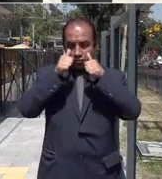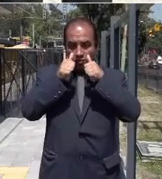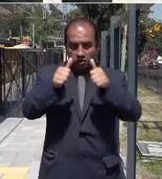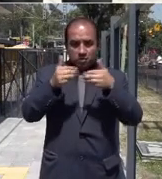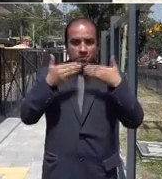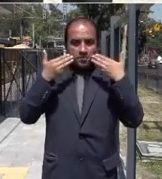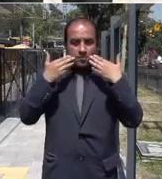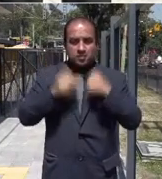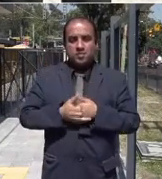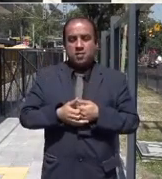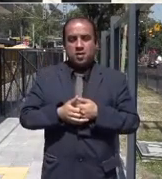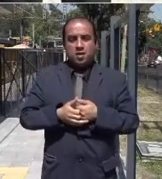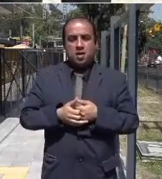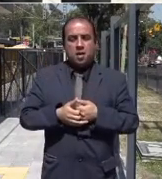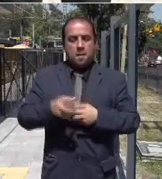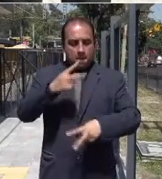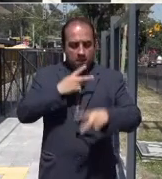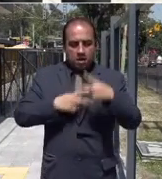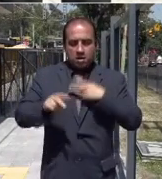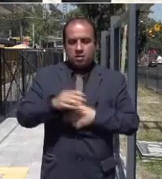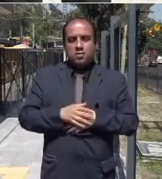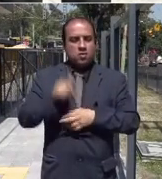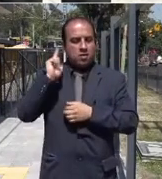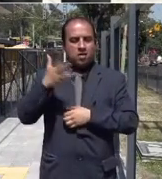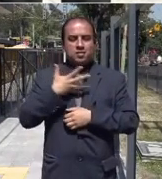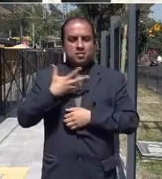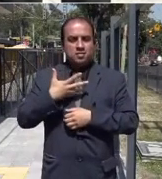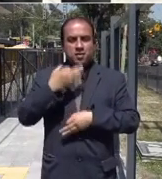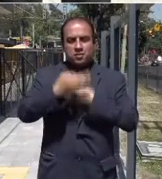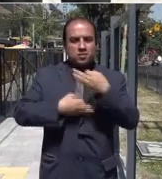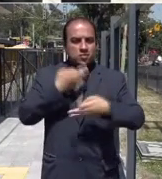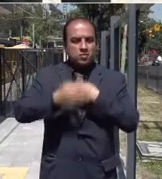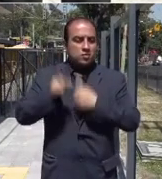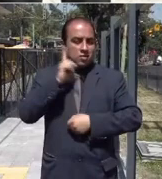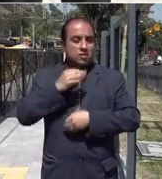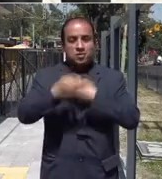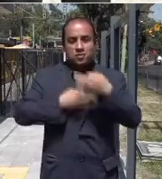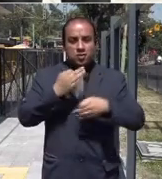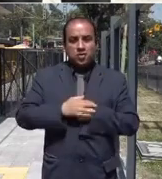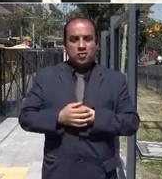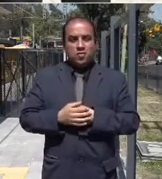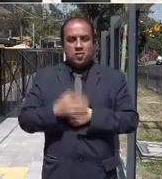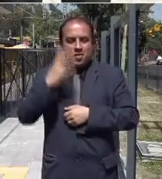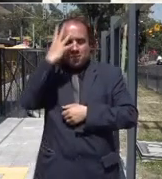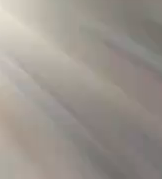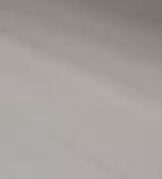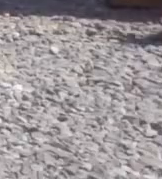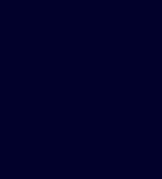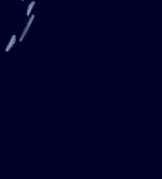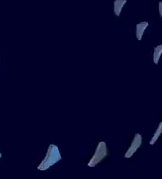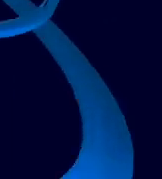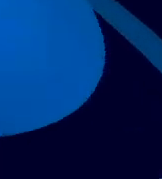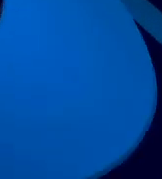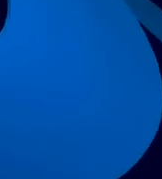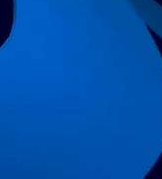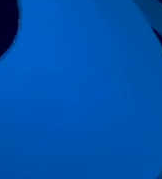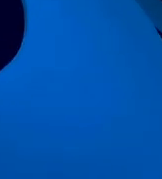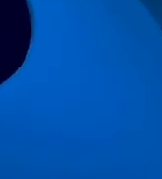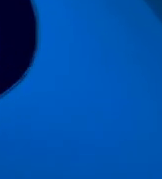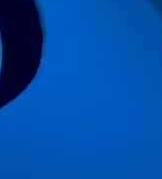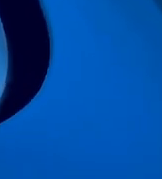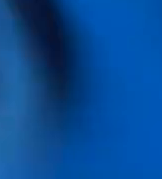gentil asistencia, deseando que sigan teniendo todas y todos una excelente tarde.